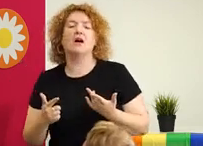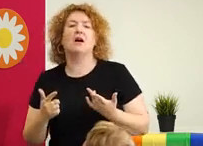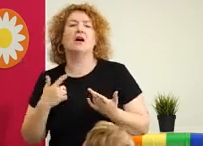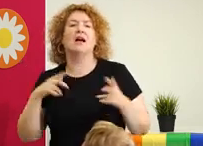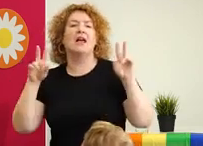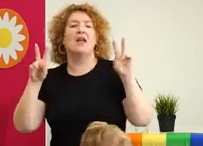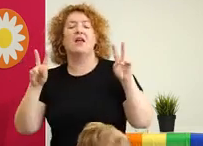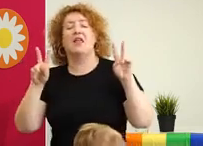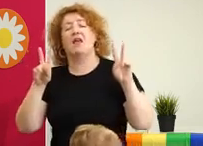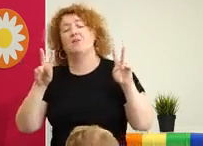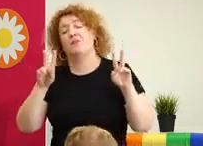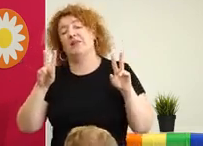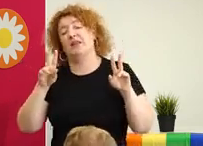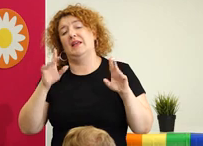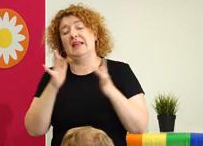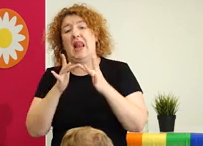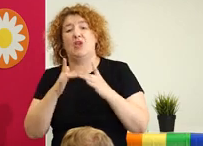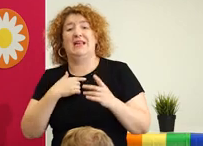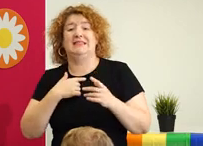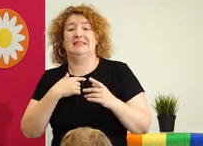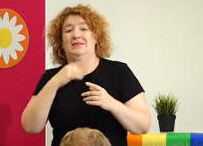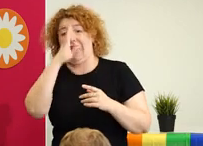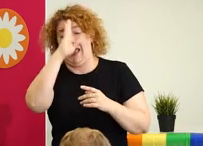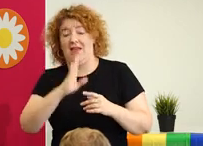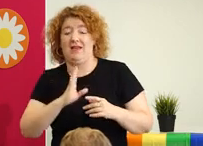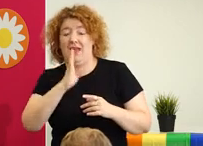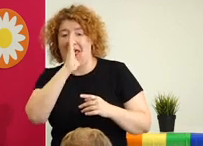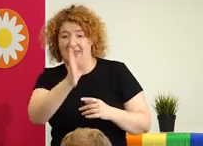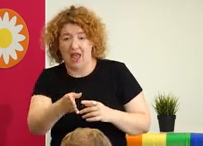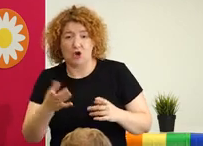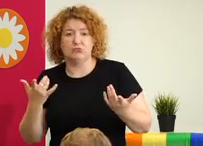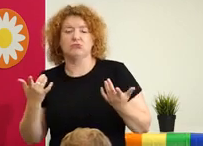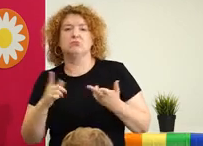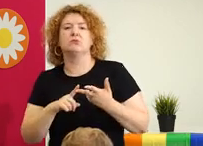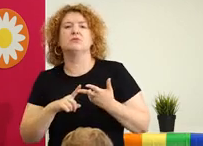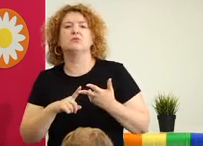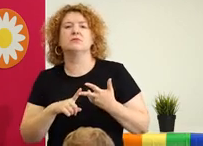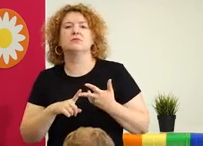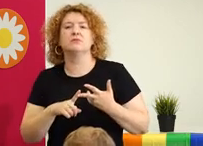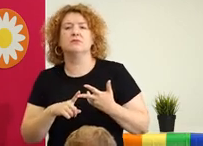relaciones heterosexuales y que sobre todo tiene que ver